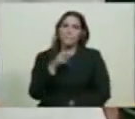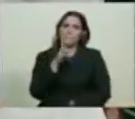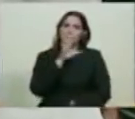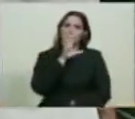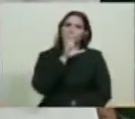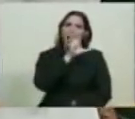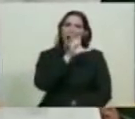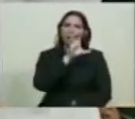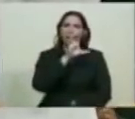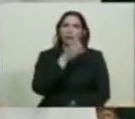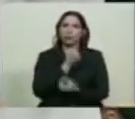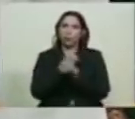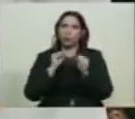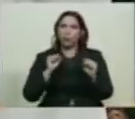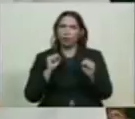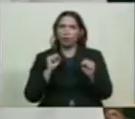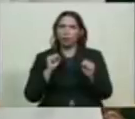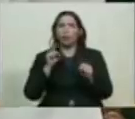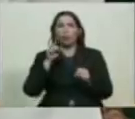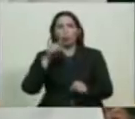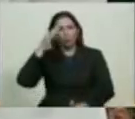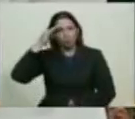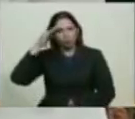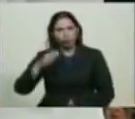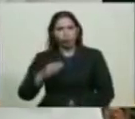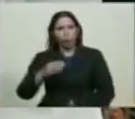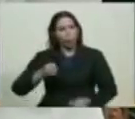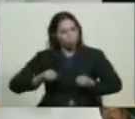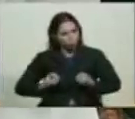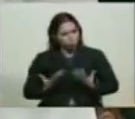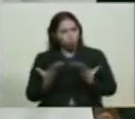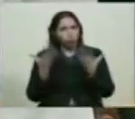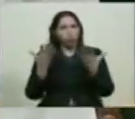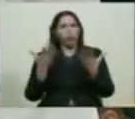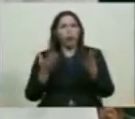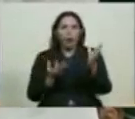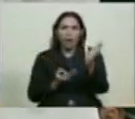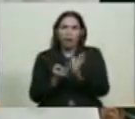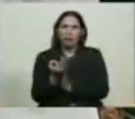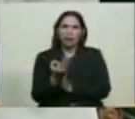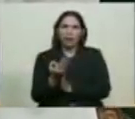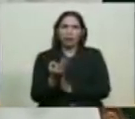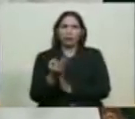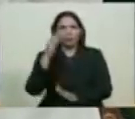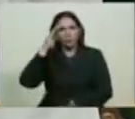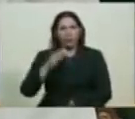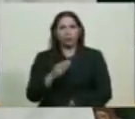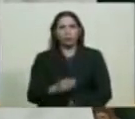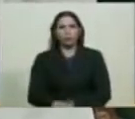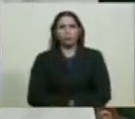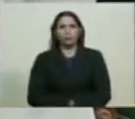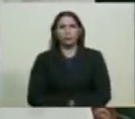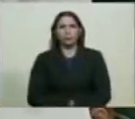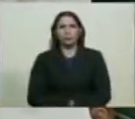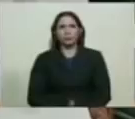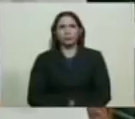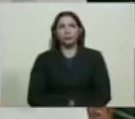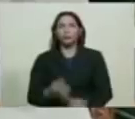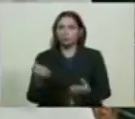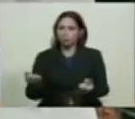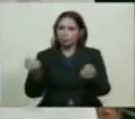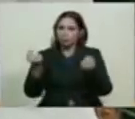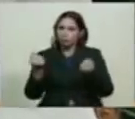Mi comandante en jefe, cuente con la lealtad de este marino de guerra. Sé que así es. Te entrego este estandarte, que es